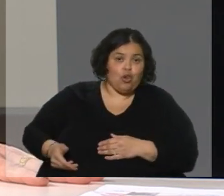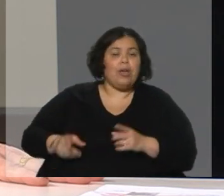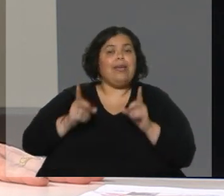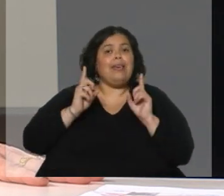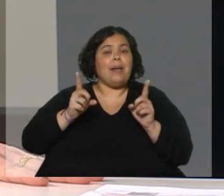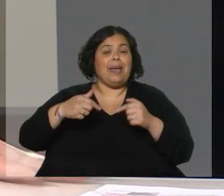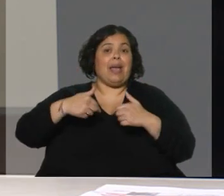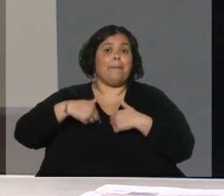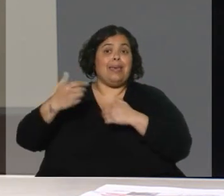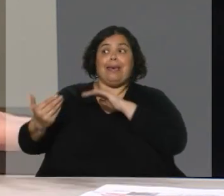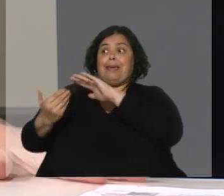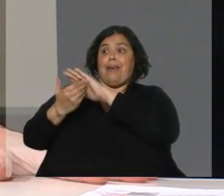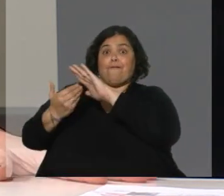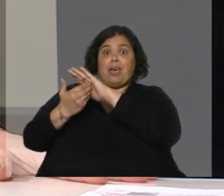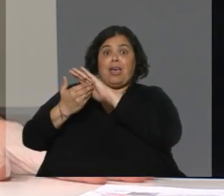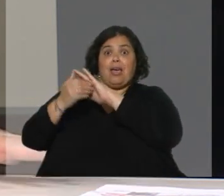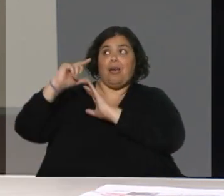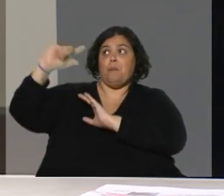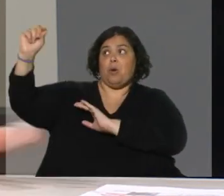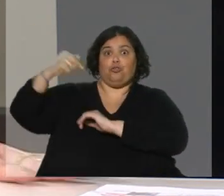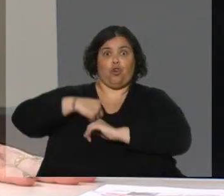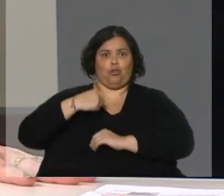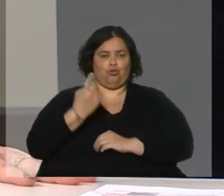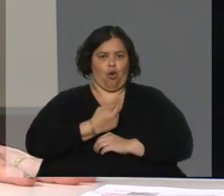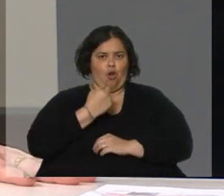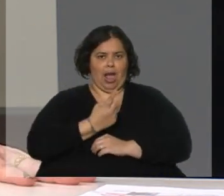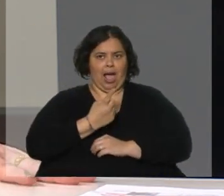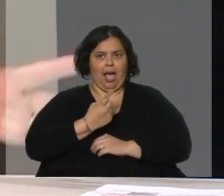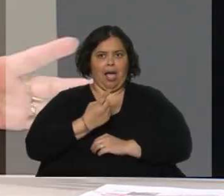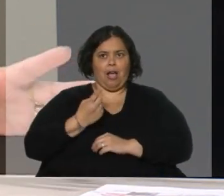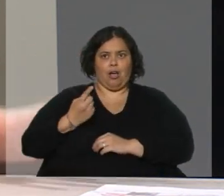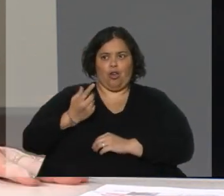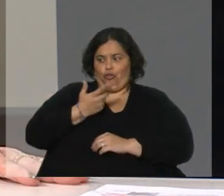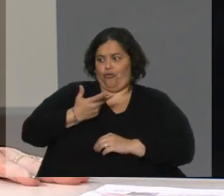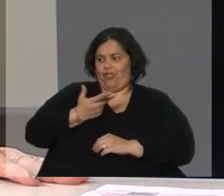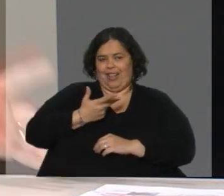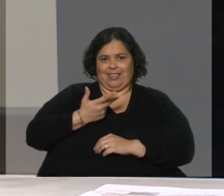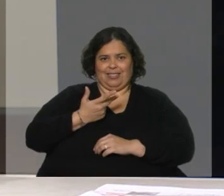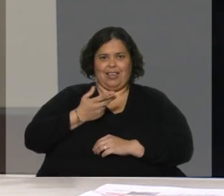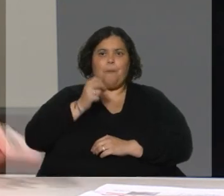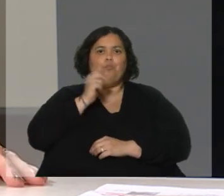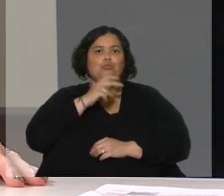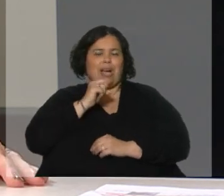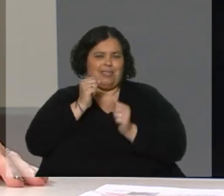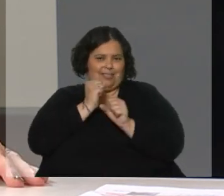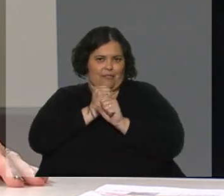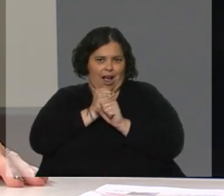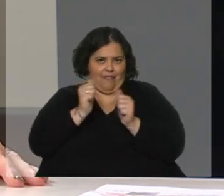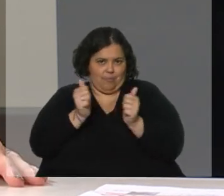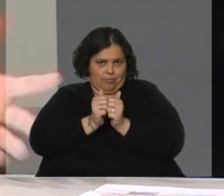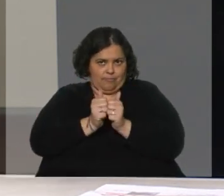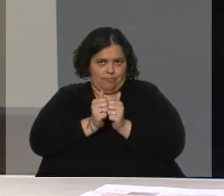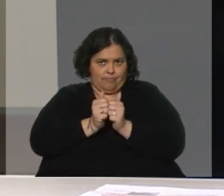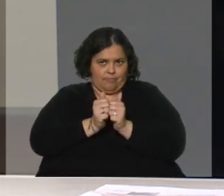superior toma la distancia O sea que me quedé sola sola con mis tres chicas Veo chicas porque en ese momento después vino en